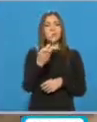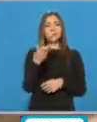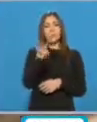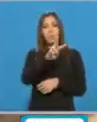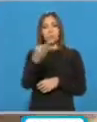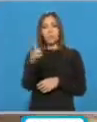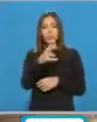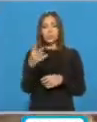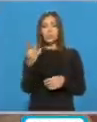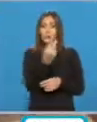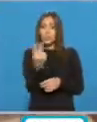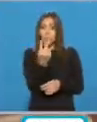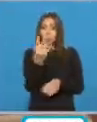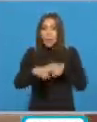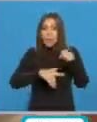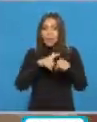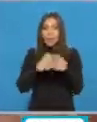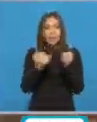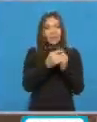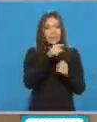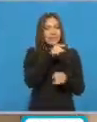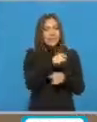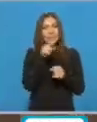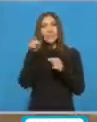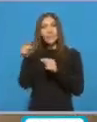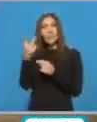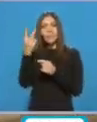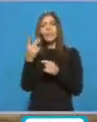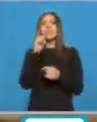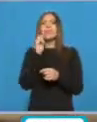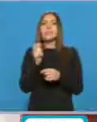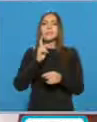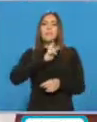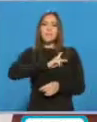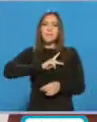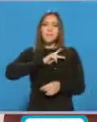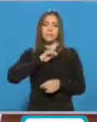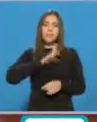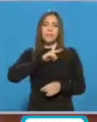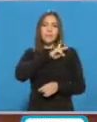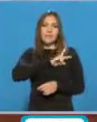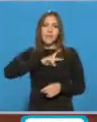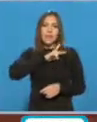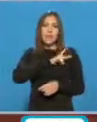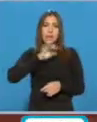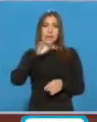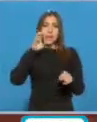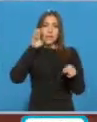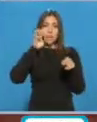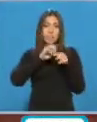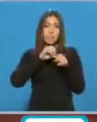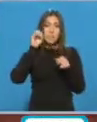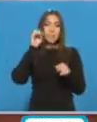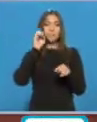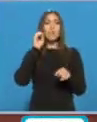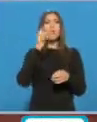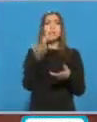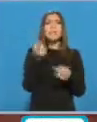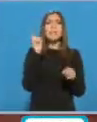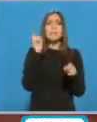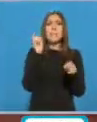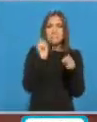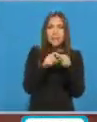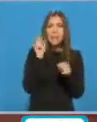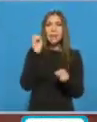Ambas especies son venenosas, pertenecen desde Guatemala a México y el sudoeste de Estados Unidos. Pero una mordida, pican, muerden,